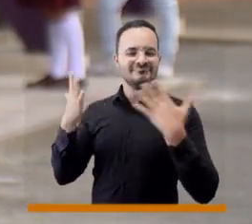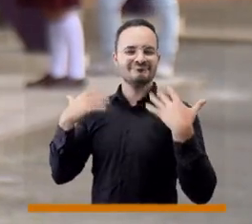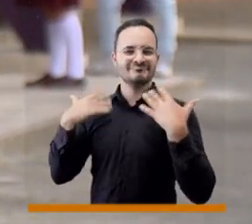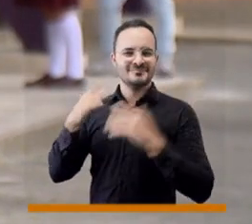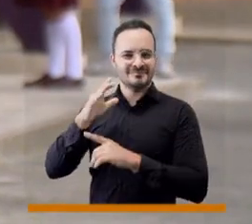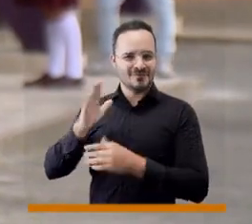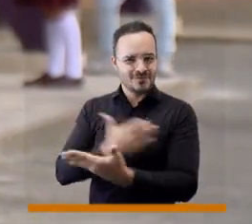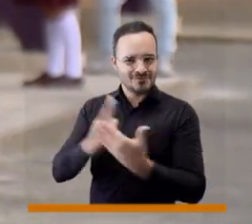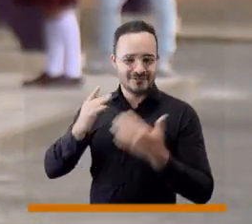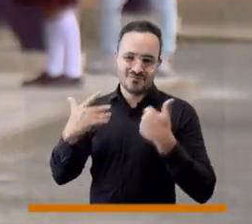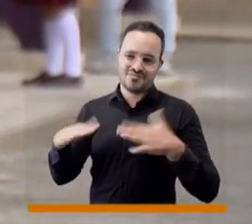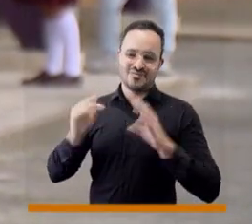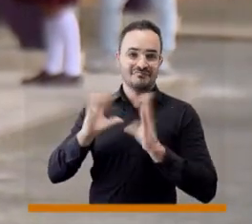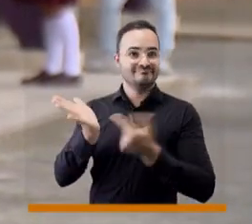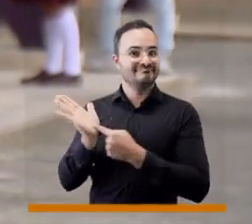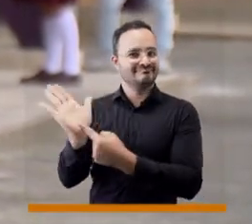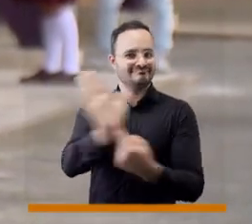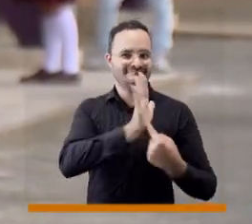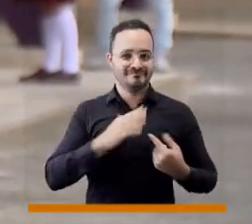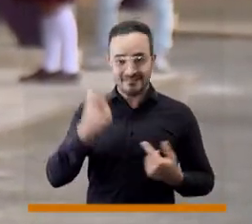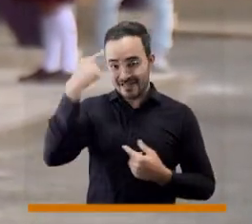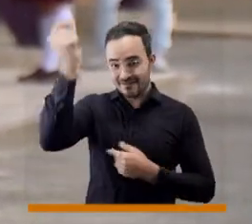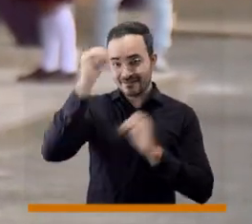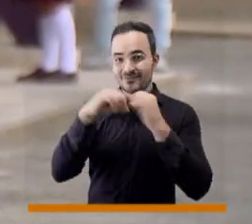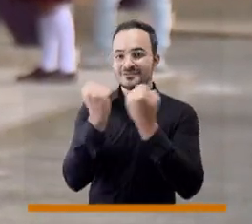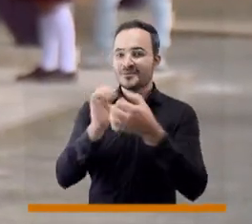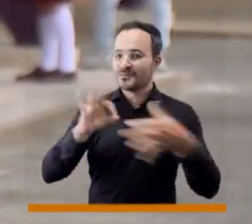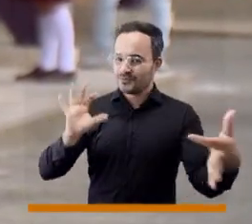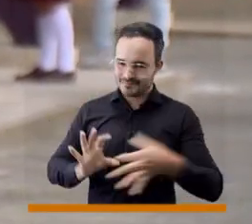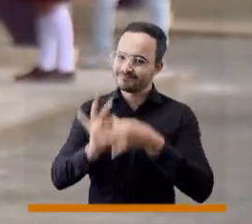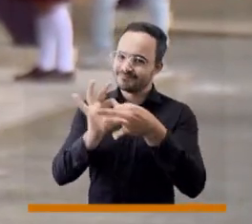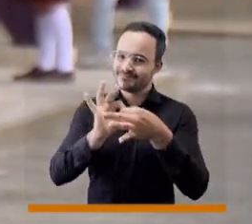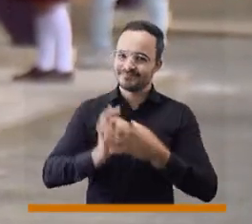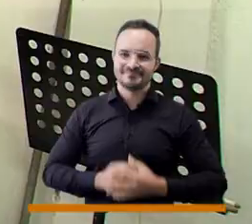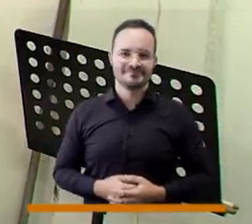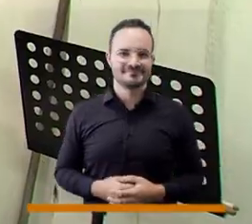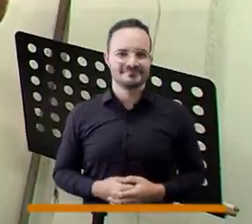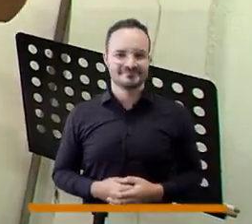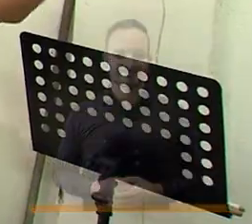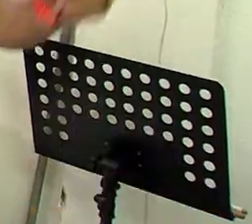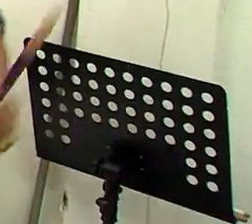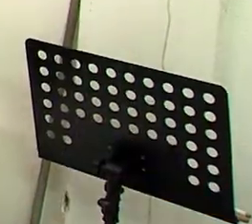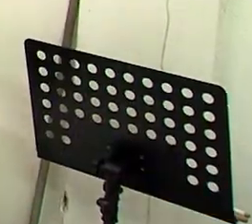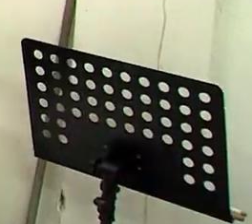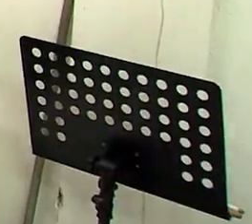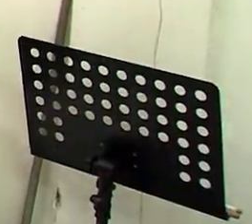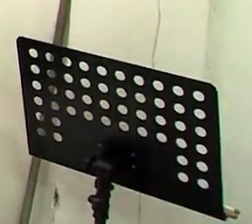música tropical en Medellín y en el mundo. Porque el consejo somos tú y yo.